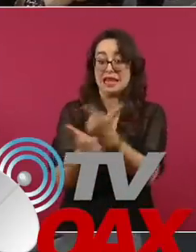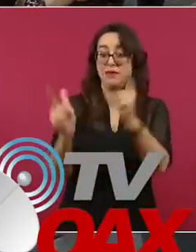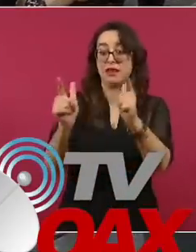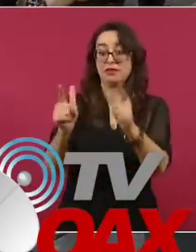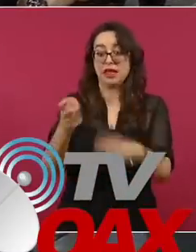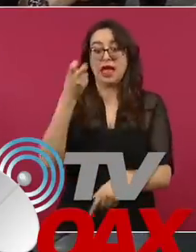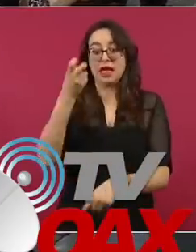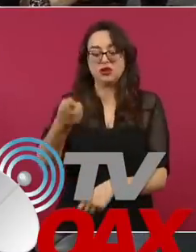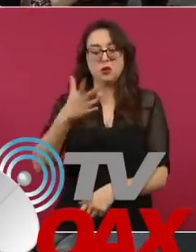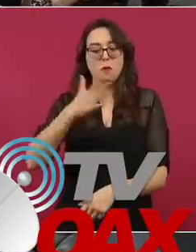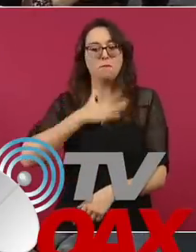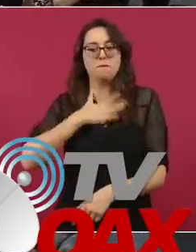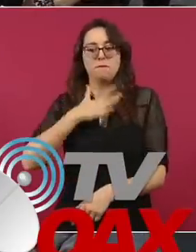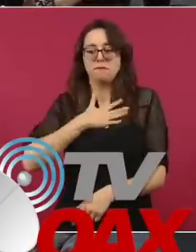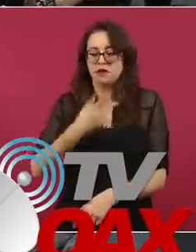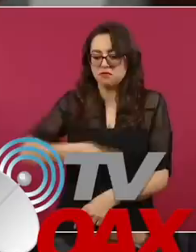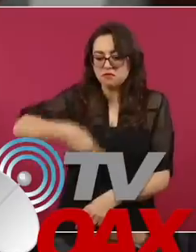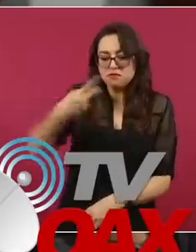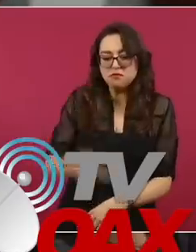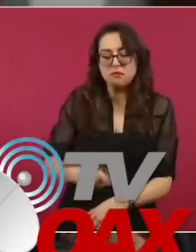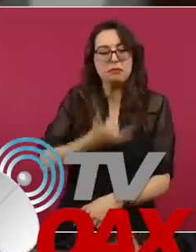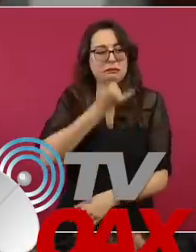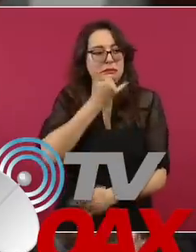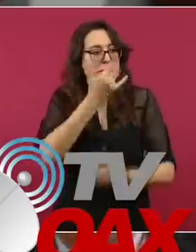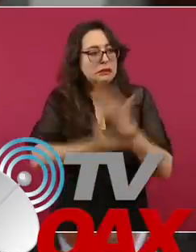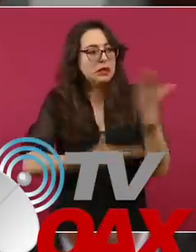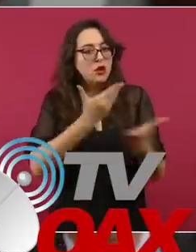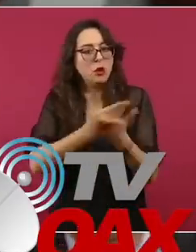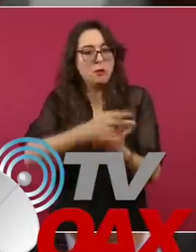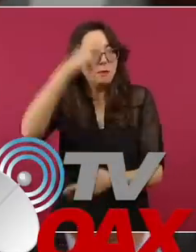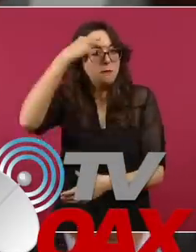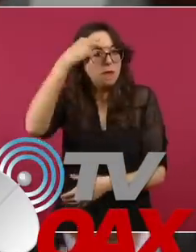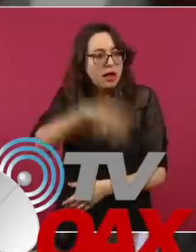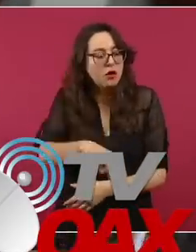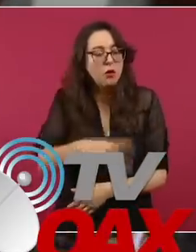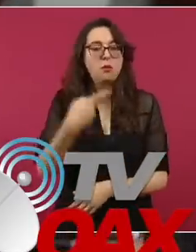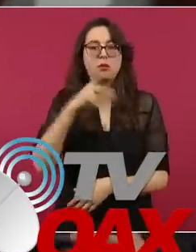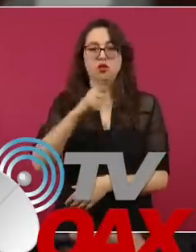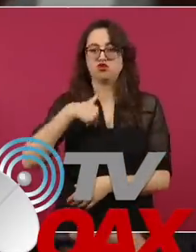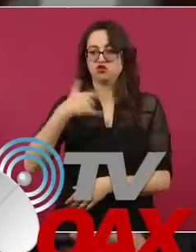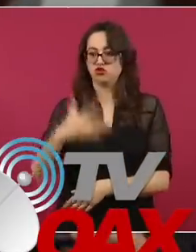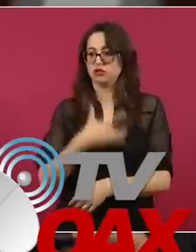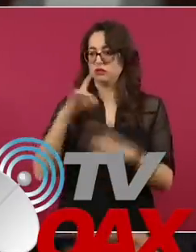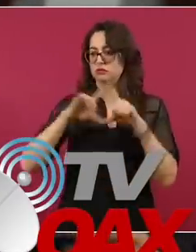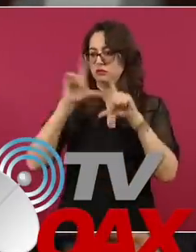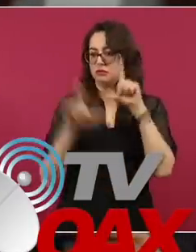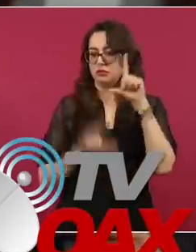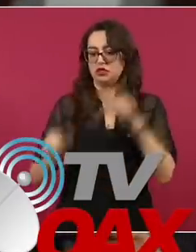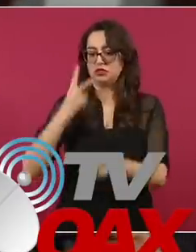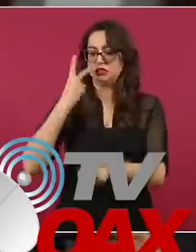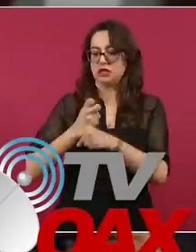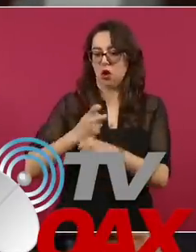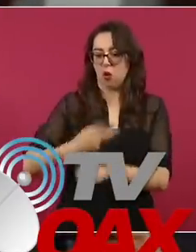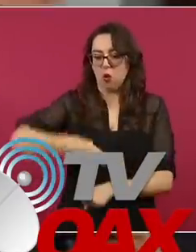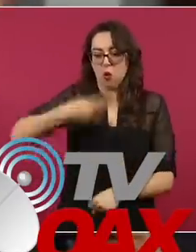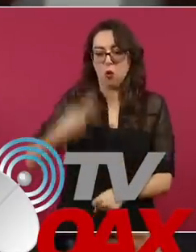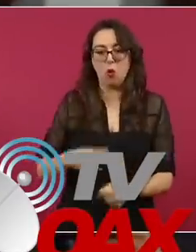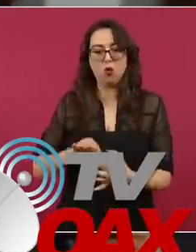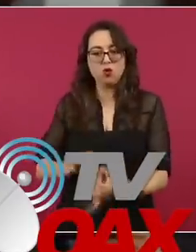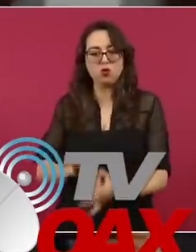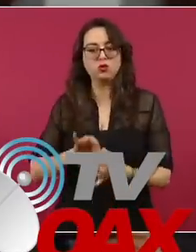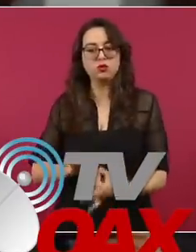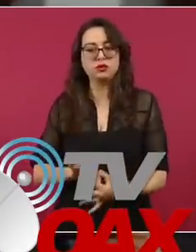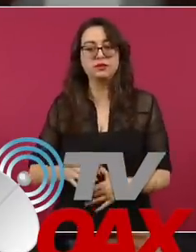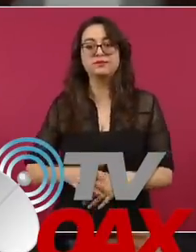segunda patria. Quiero decir también que con usted es muy difícil planificar